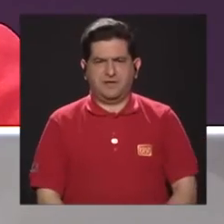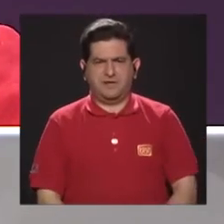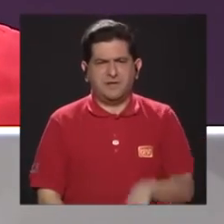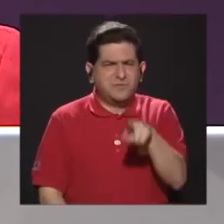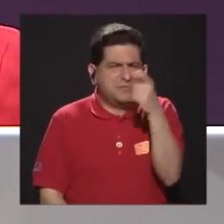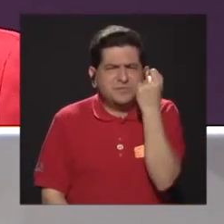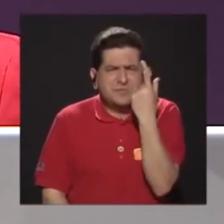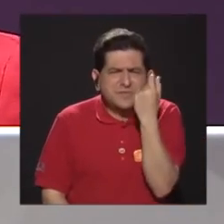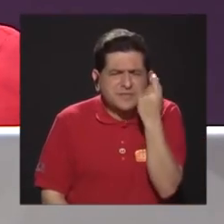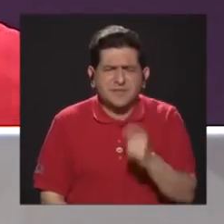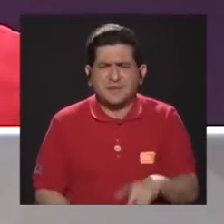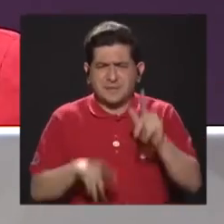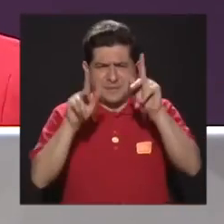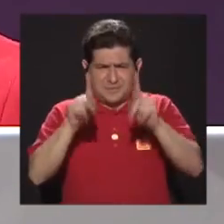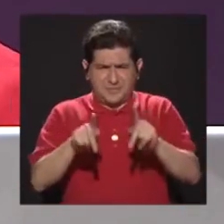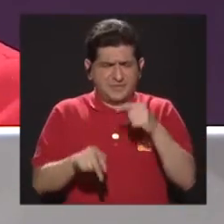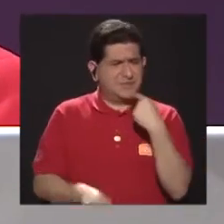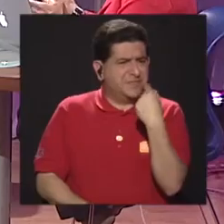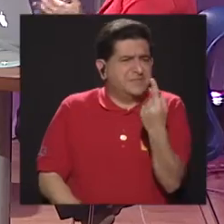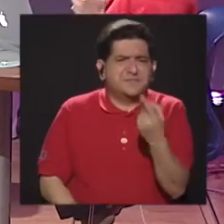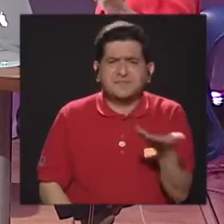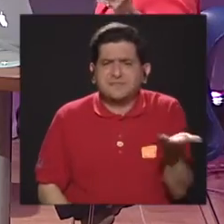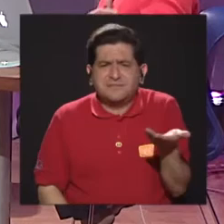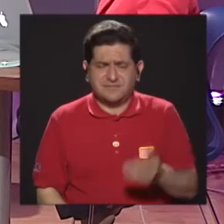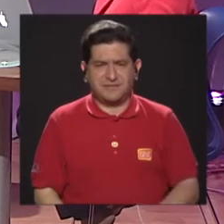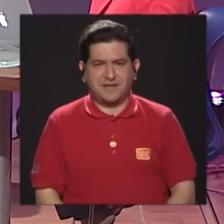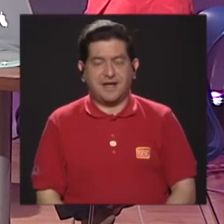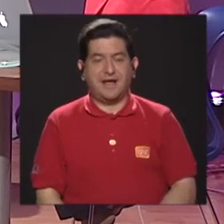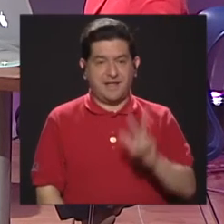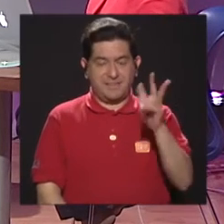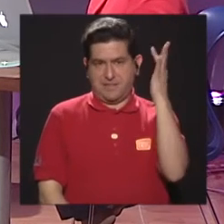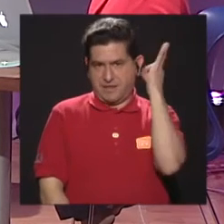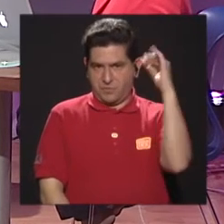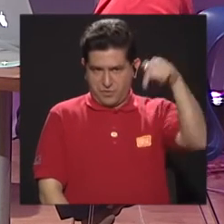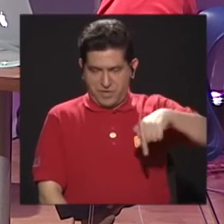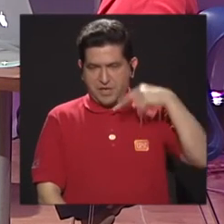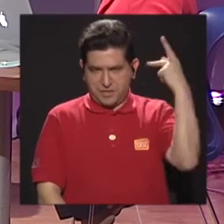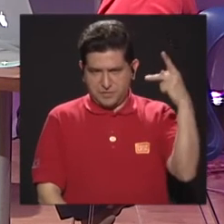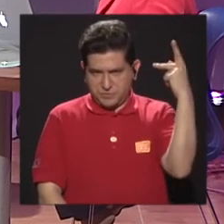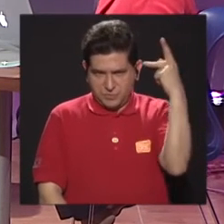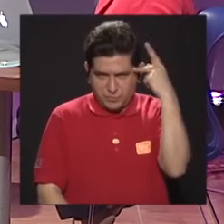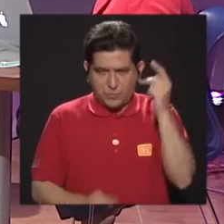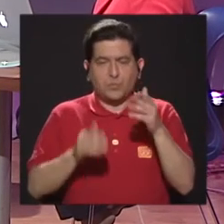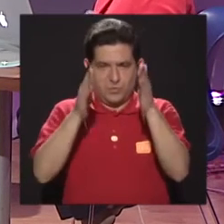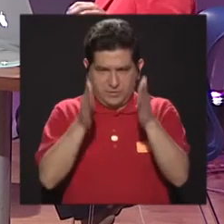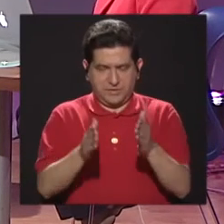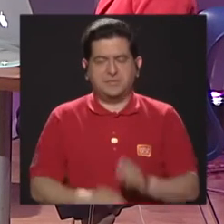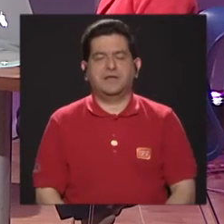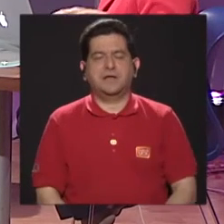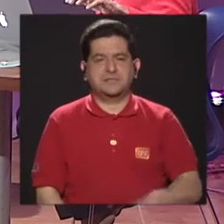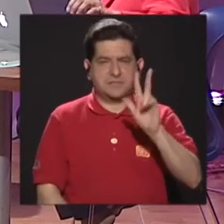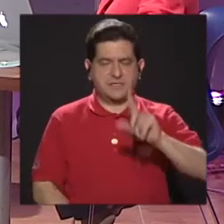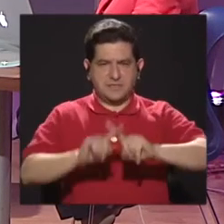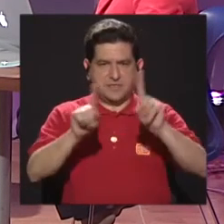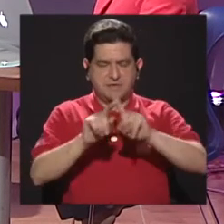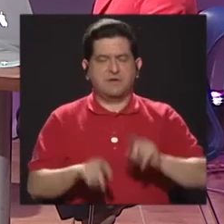interpretan ustedes, público, por eso? Bueno, para eso están estas tres mujeres de la política, de tres partidos